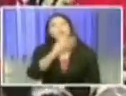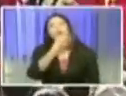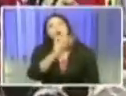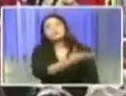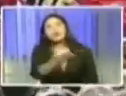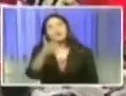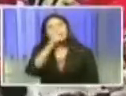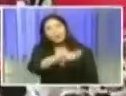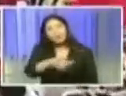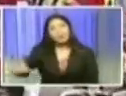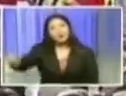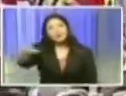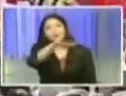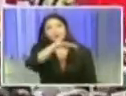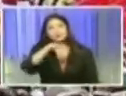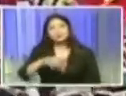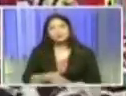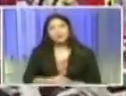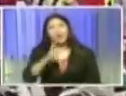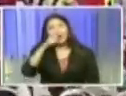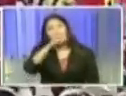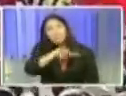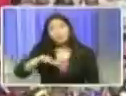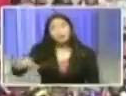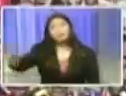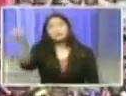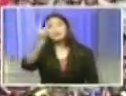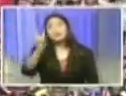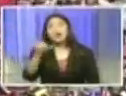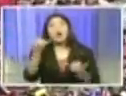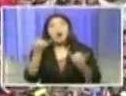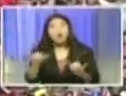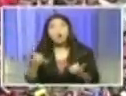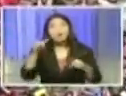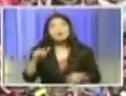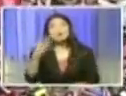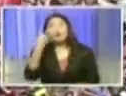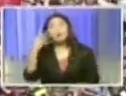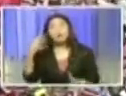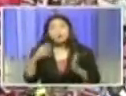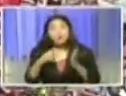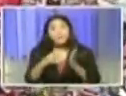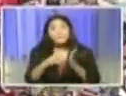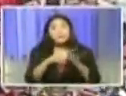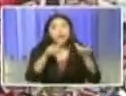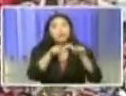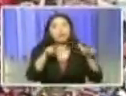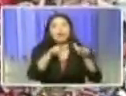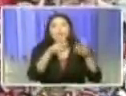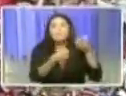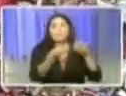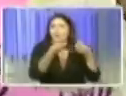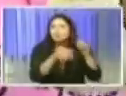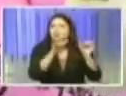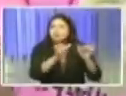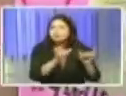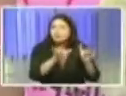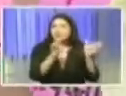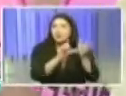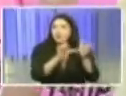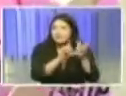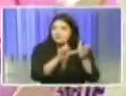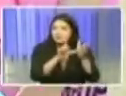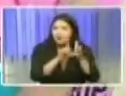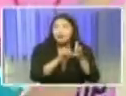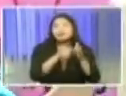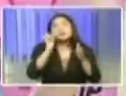a toda la población en general. Al pueblo de Venezuela. En este momento tenemos 4.000 unidades de producción desde la educación media